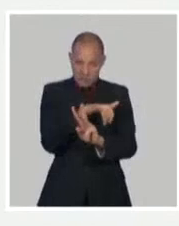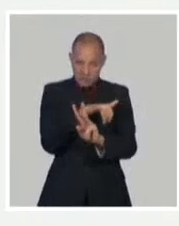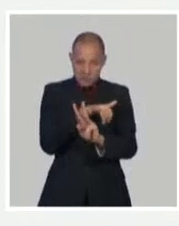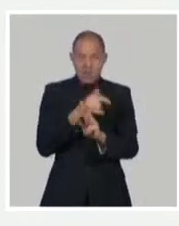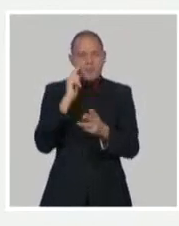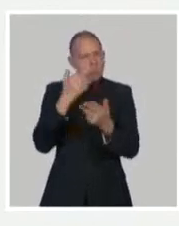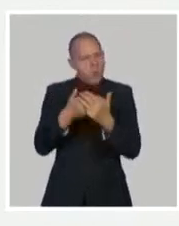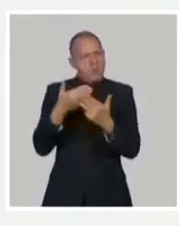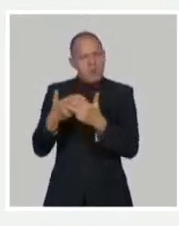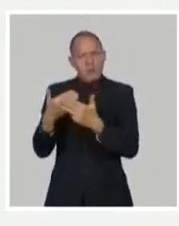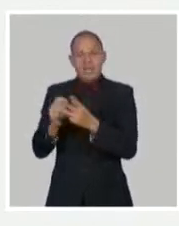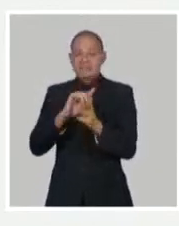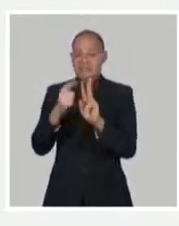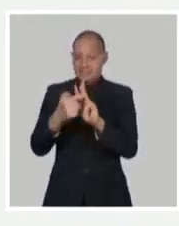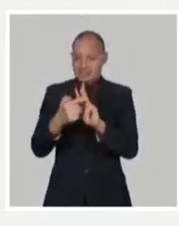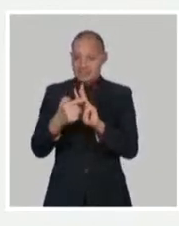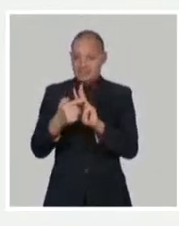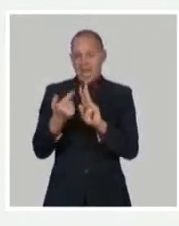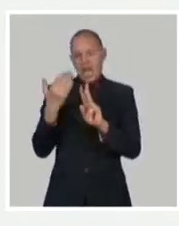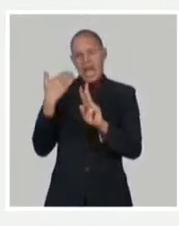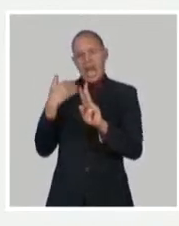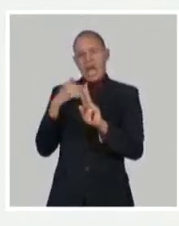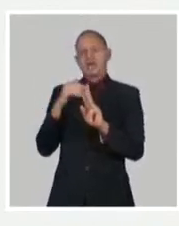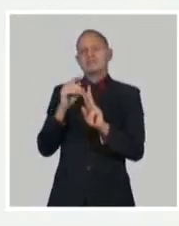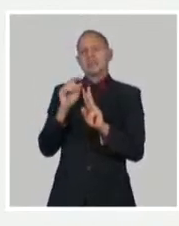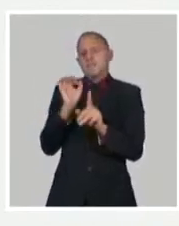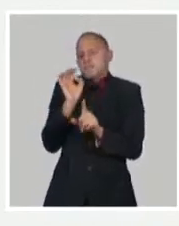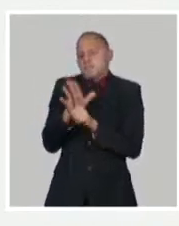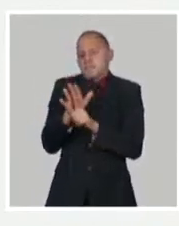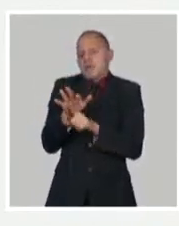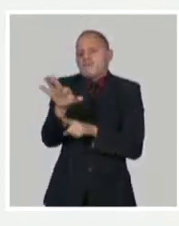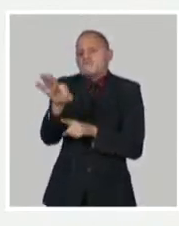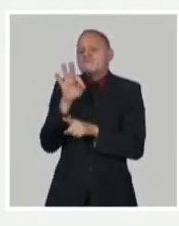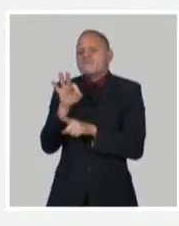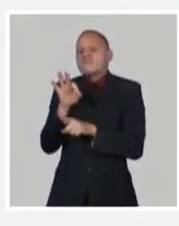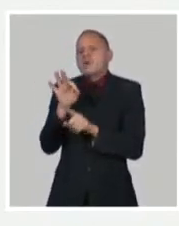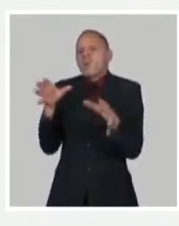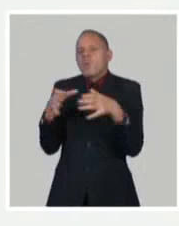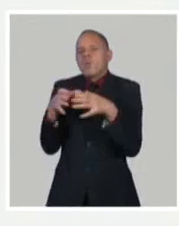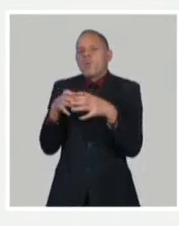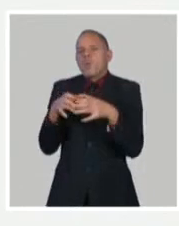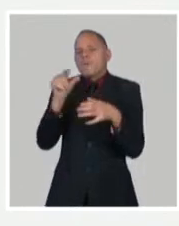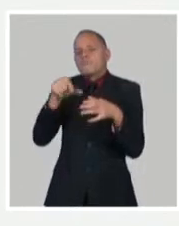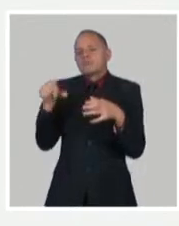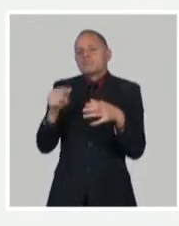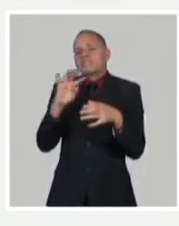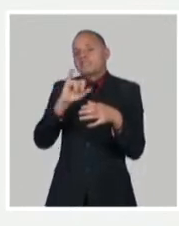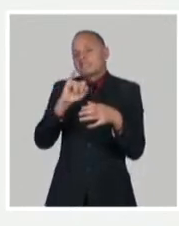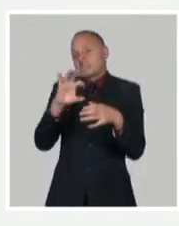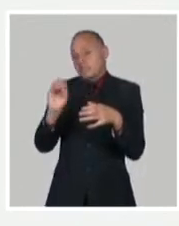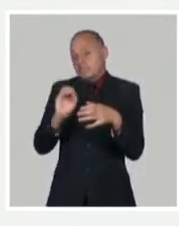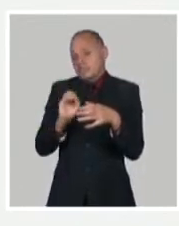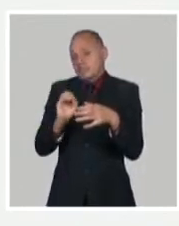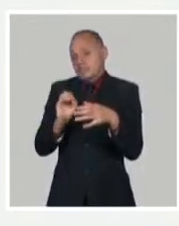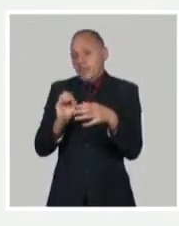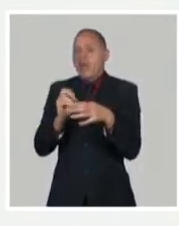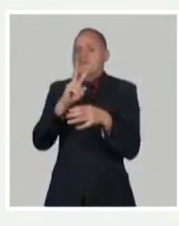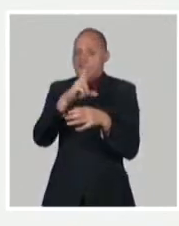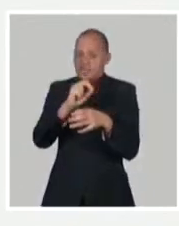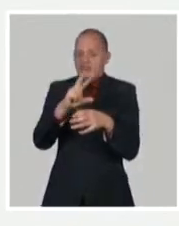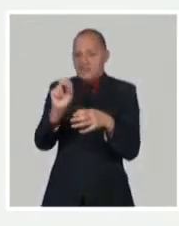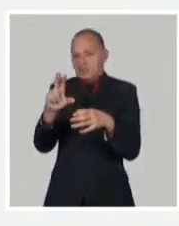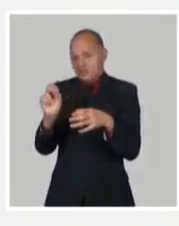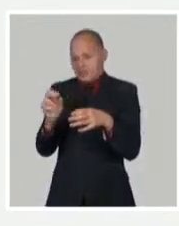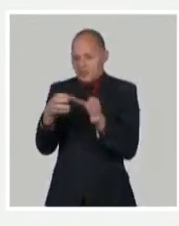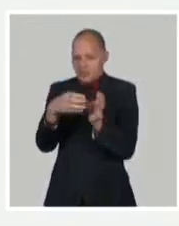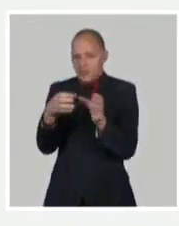que incluyó 60 sujetos divididos en 3 grupos. Ahí vemos el grupo azul, el verde y el